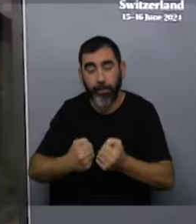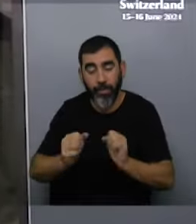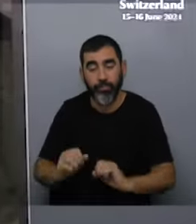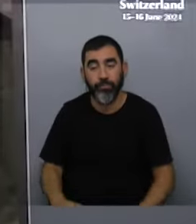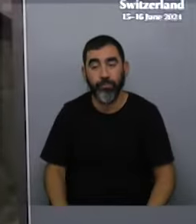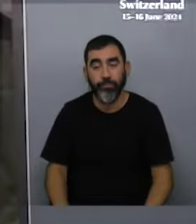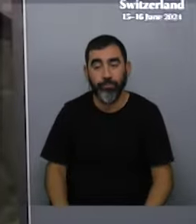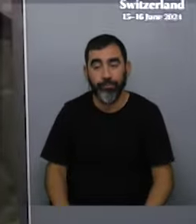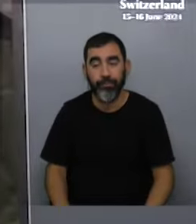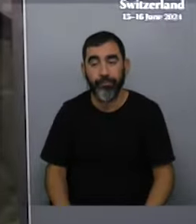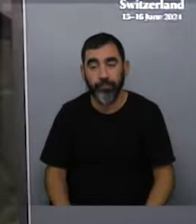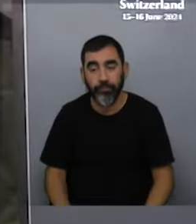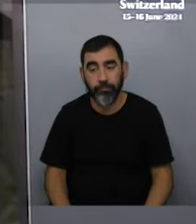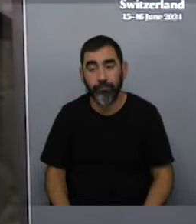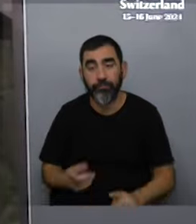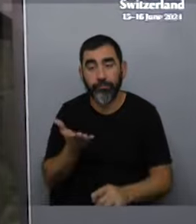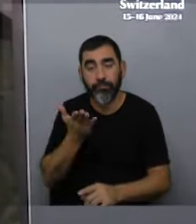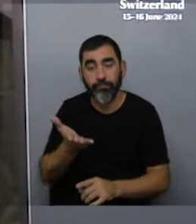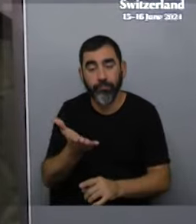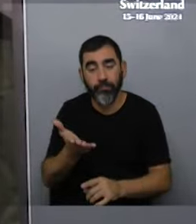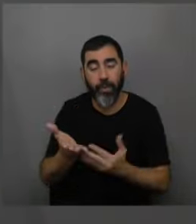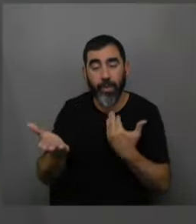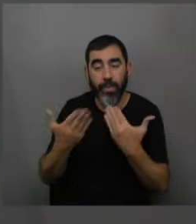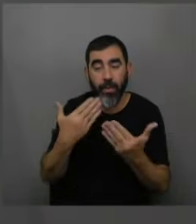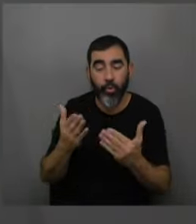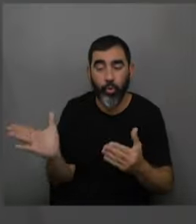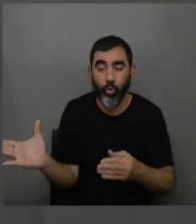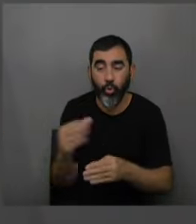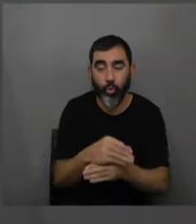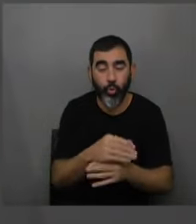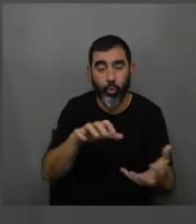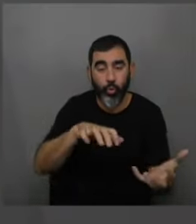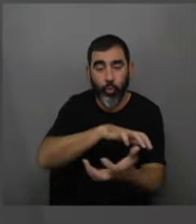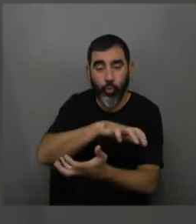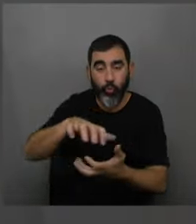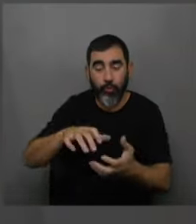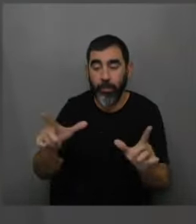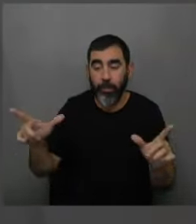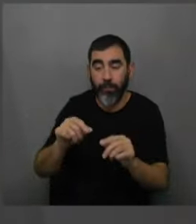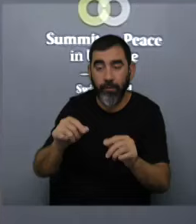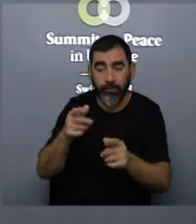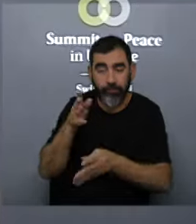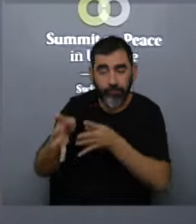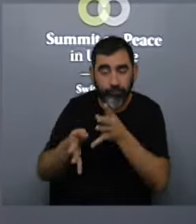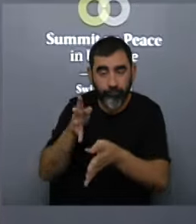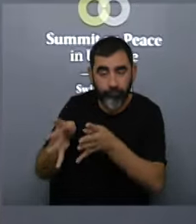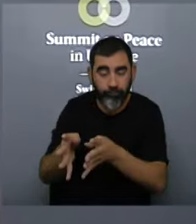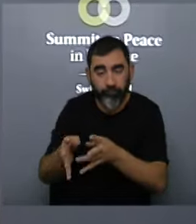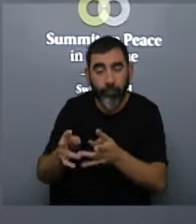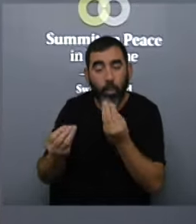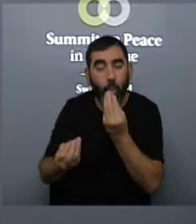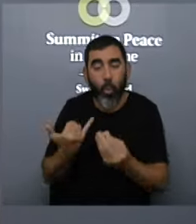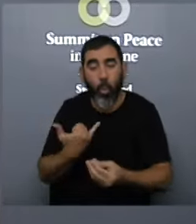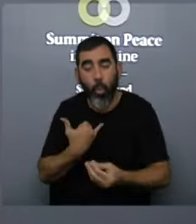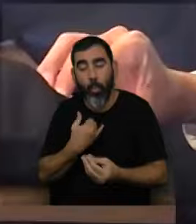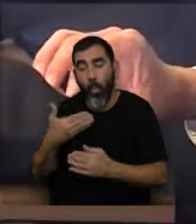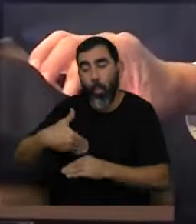la declaración también pide la implicación y el diálogo entre todas las partes del conflicto para poner fin a las hostilidades la cuestión de cómo y cuándo se